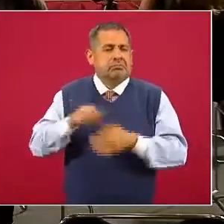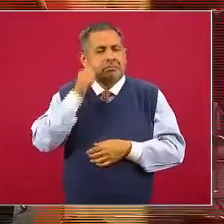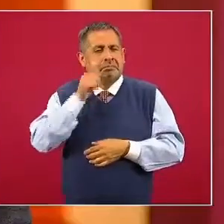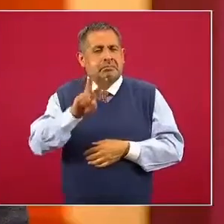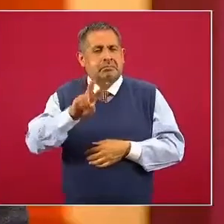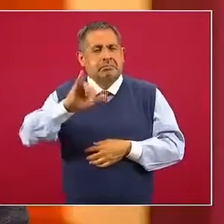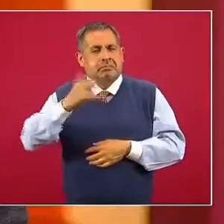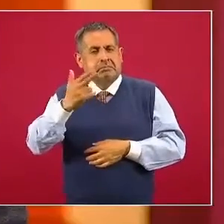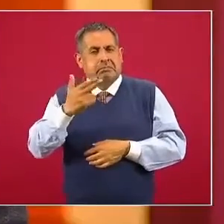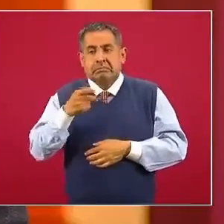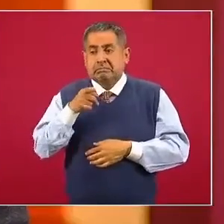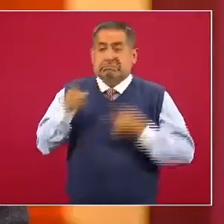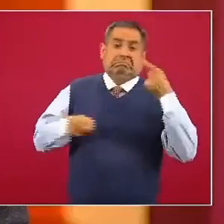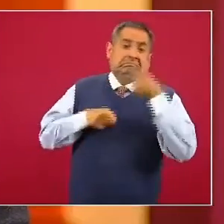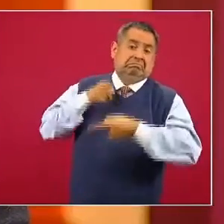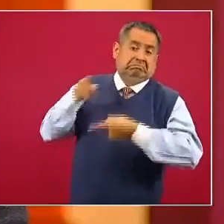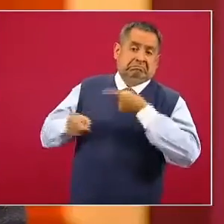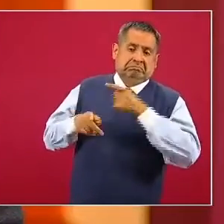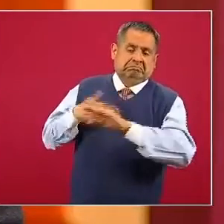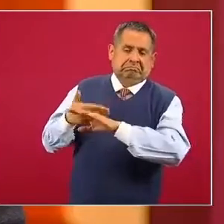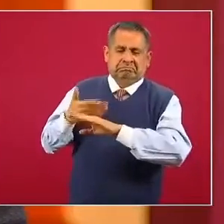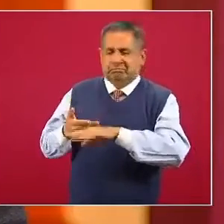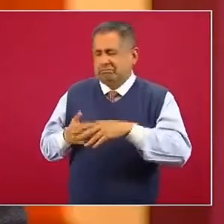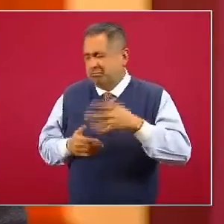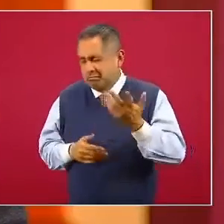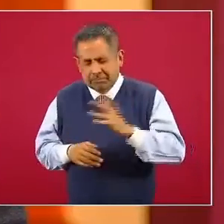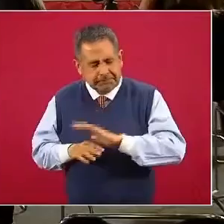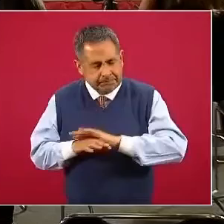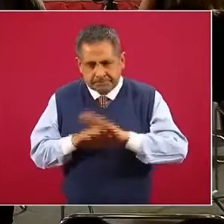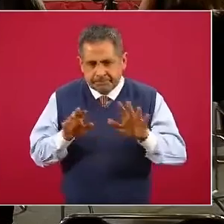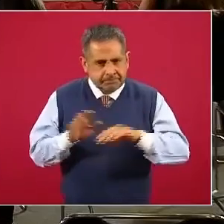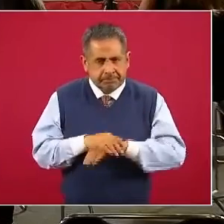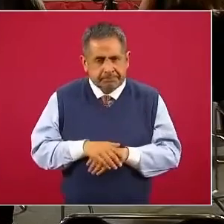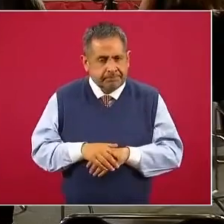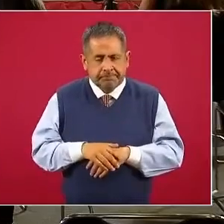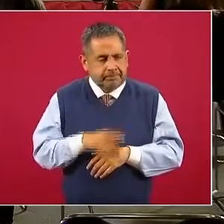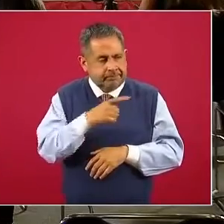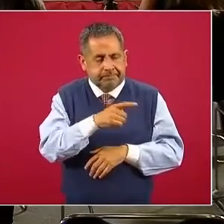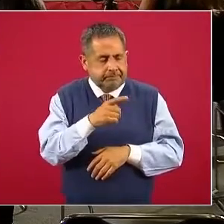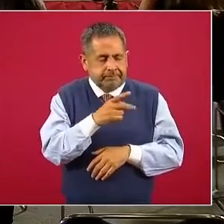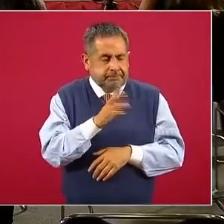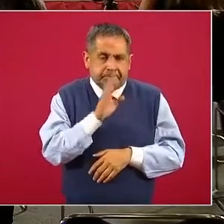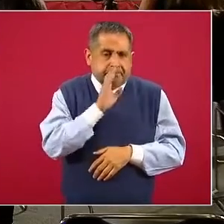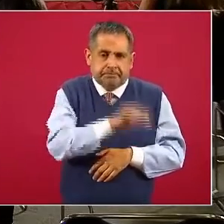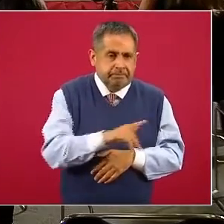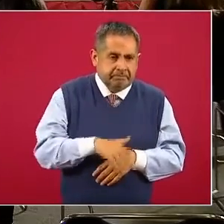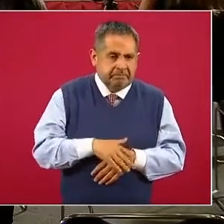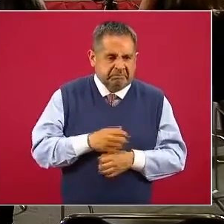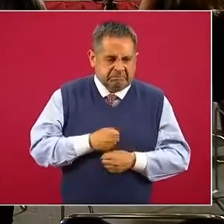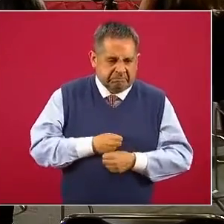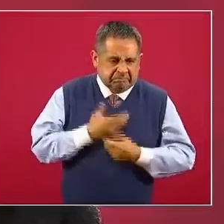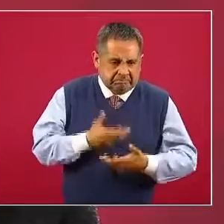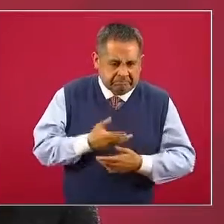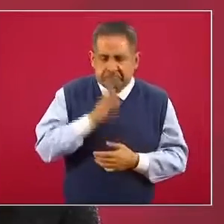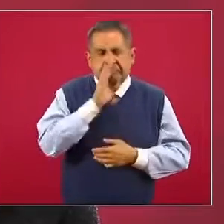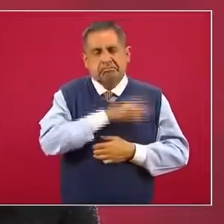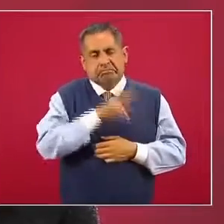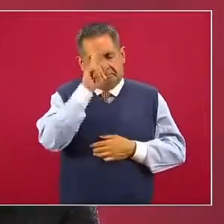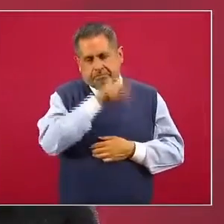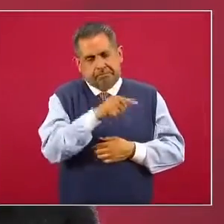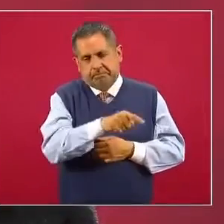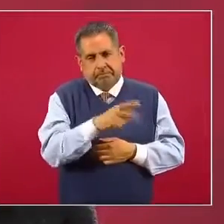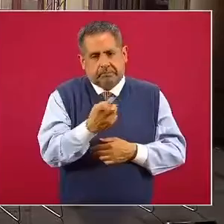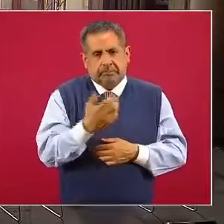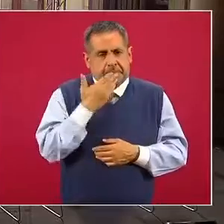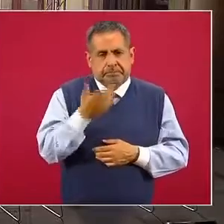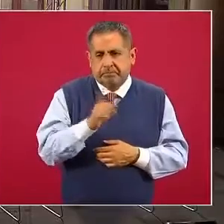VIH-Sida, y se ha mostrado lo que consideramos es las peores expresiones de los seres humanos, que son